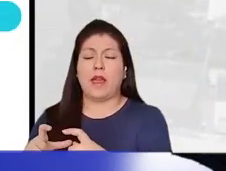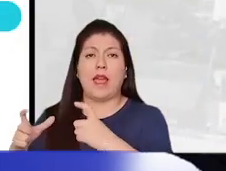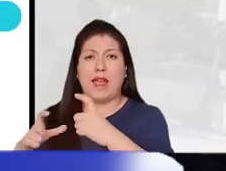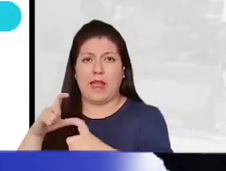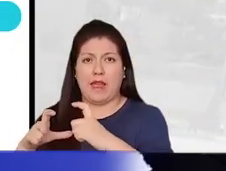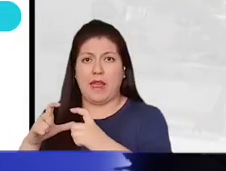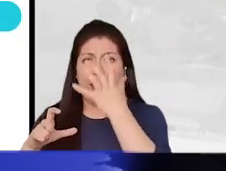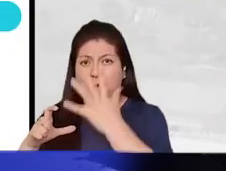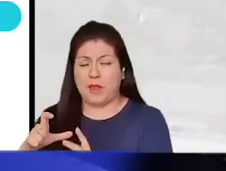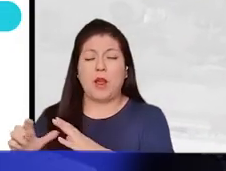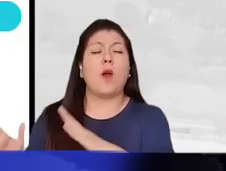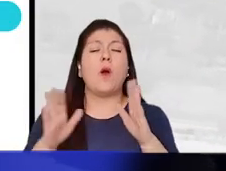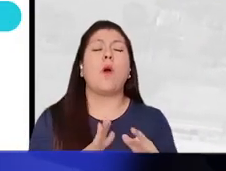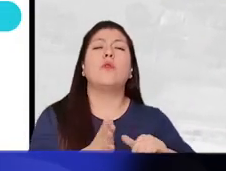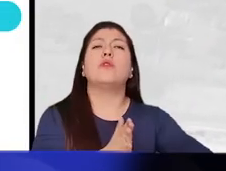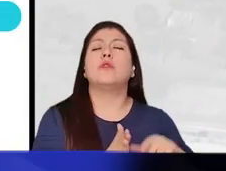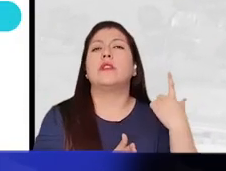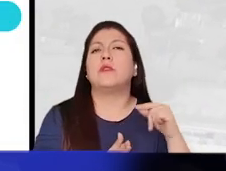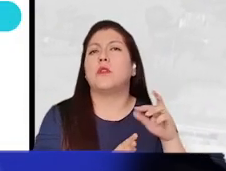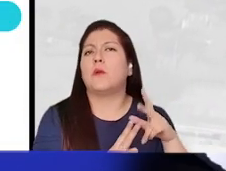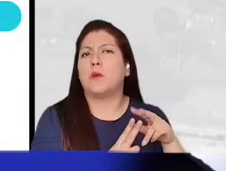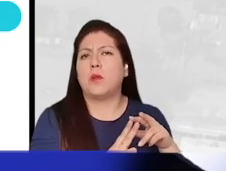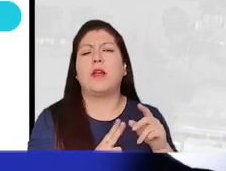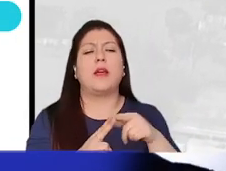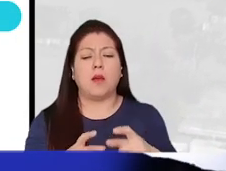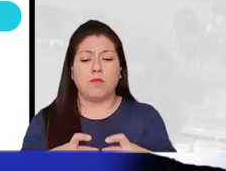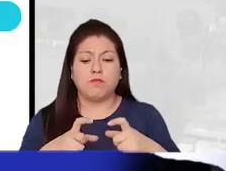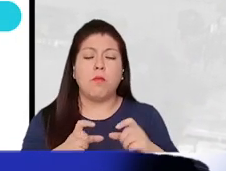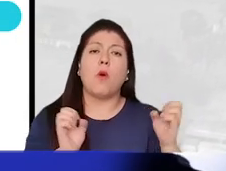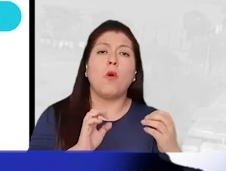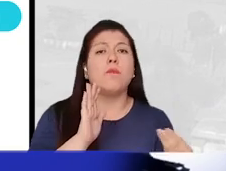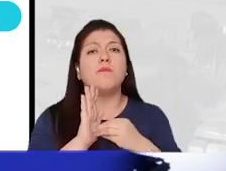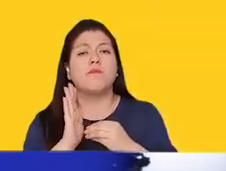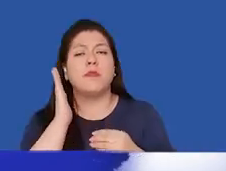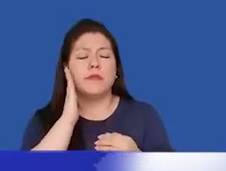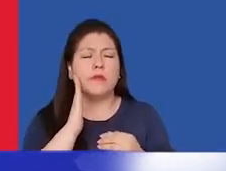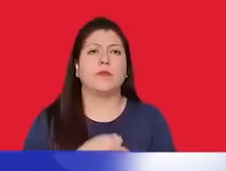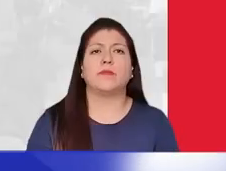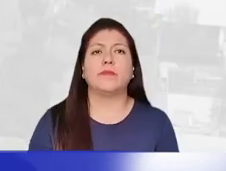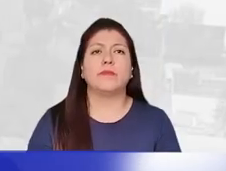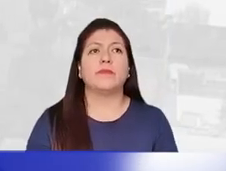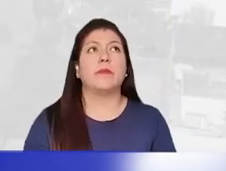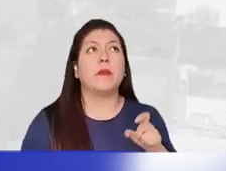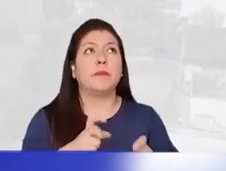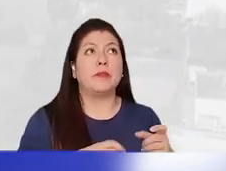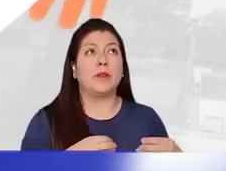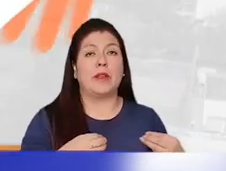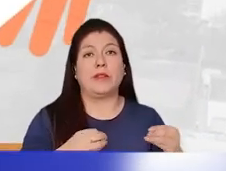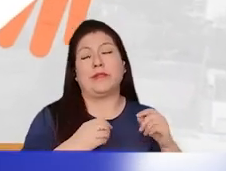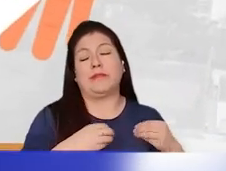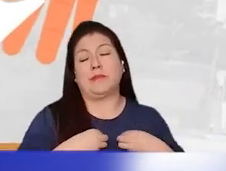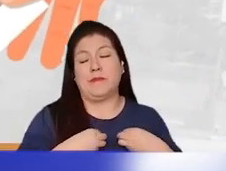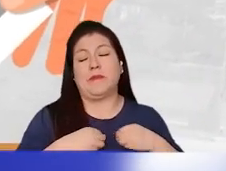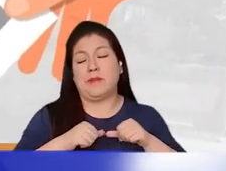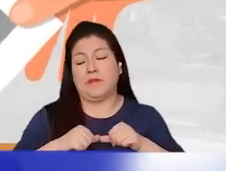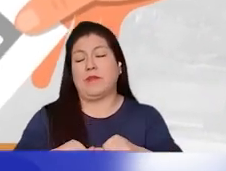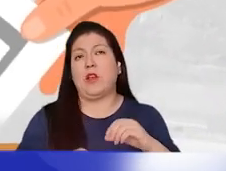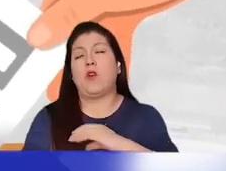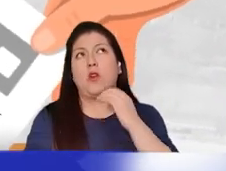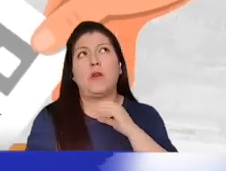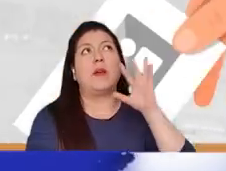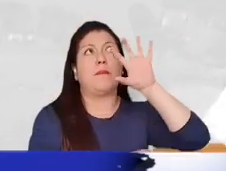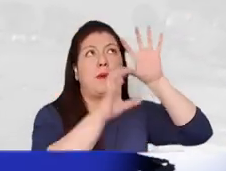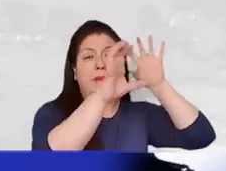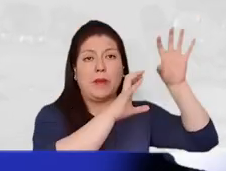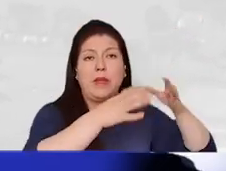digital en cualquiera de sus dos versiones, física o en su dispositivo móvil. Los extranjeros residentes en Colombia solo podrán votar para